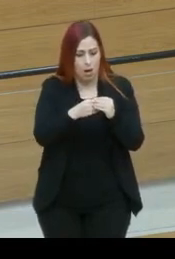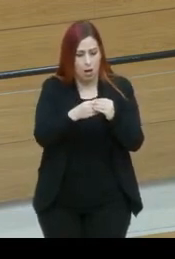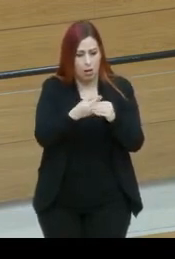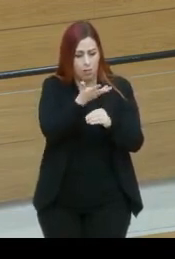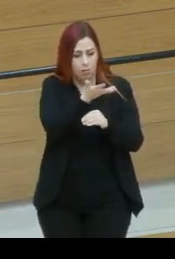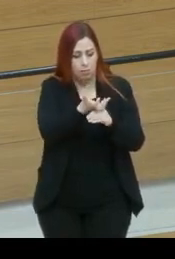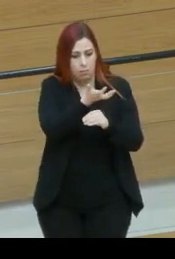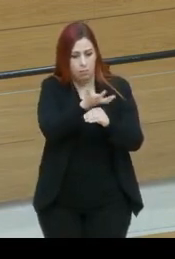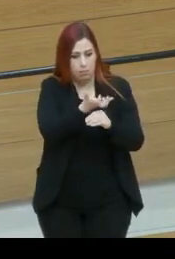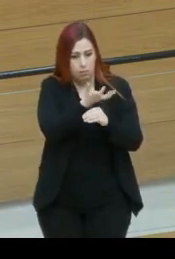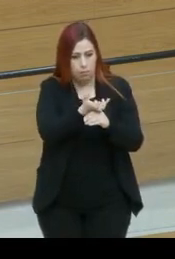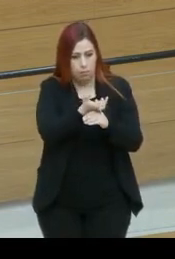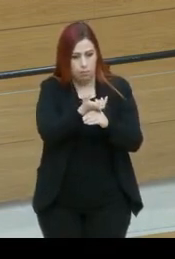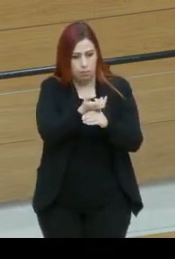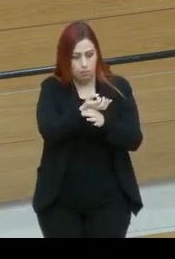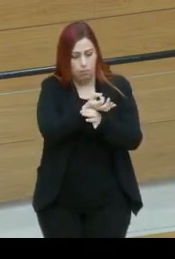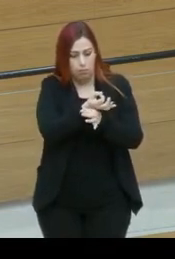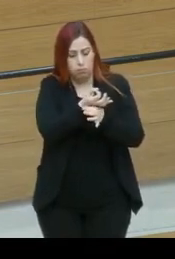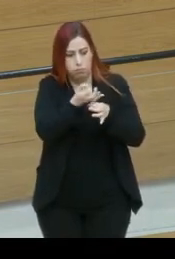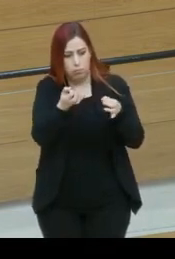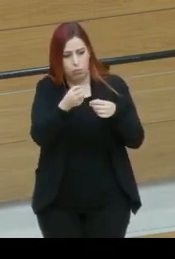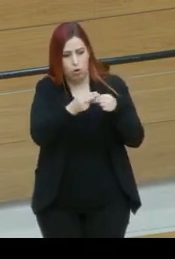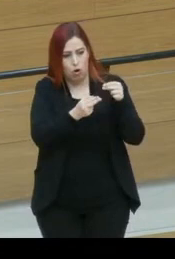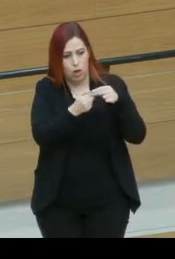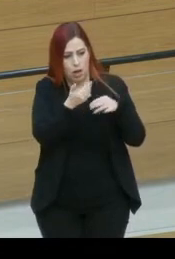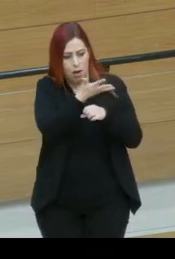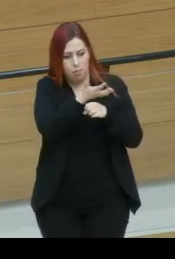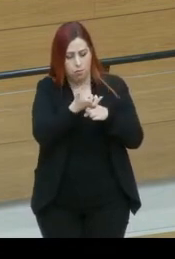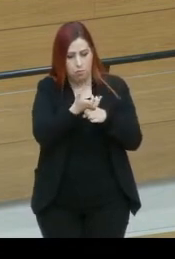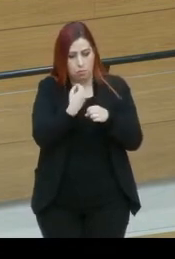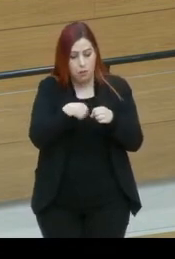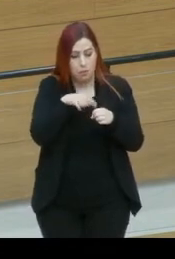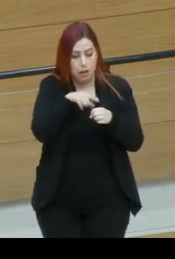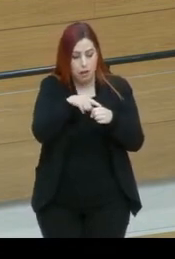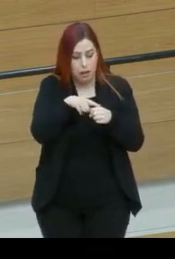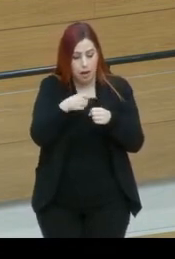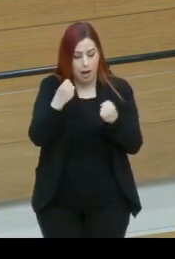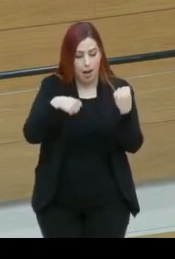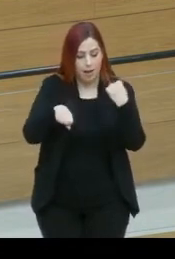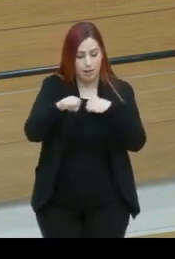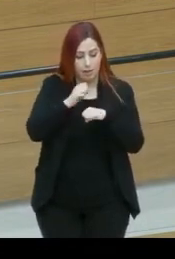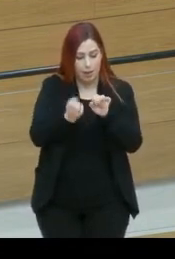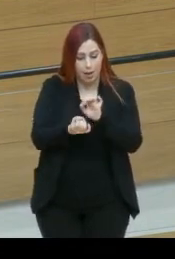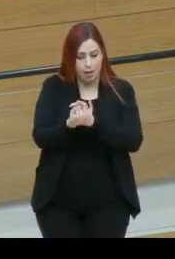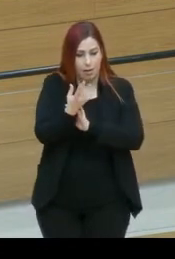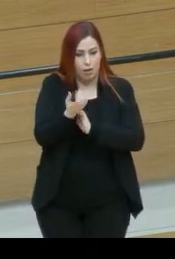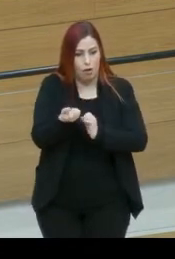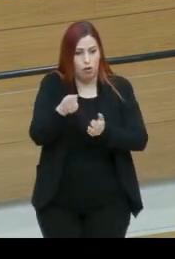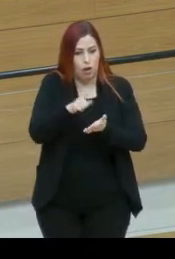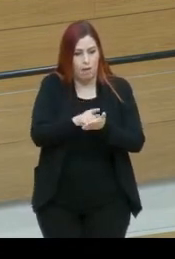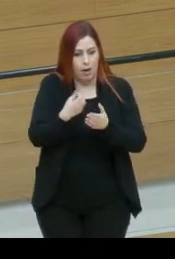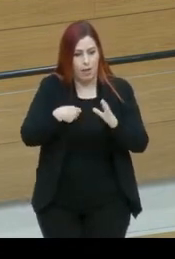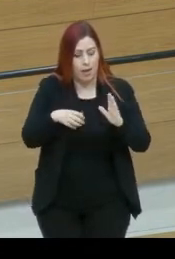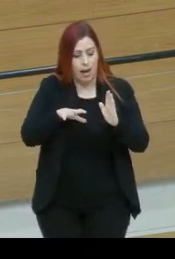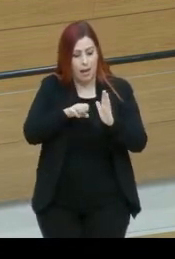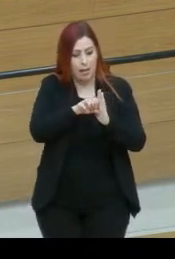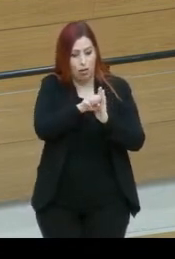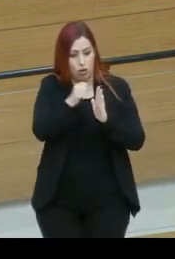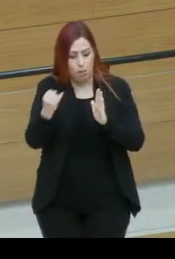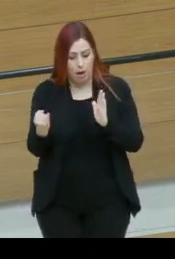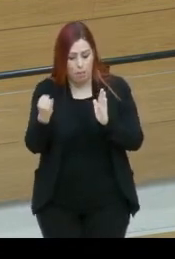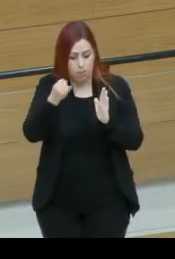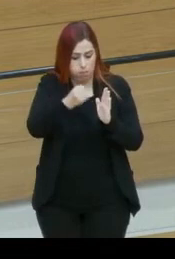obtener la conformación correcta de la proteína y esta recupera la actividad, llega al lisosoma, donde una vez